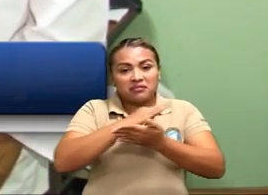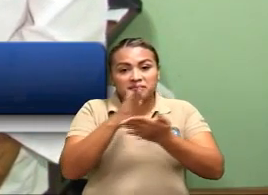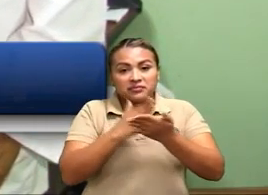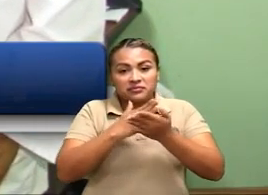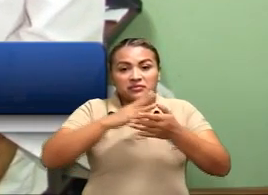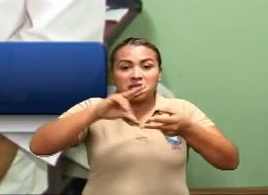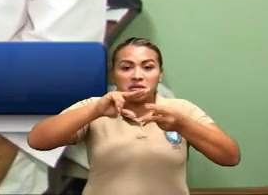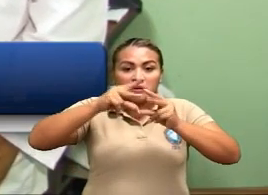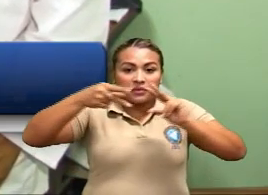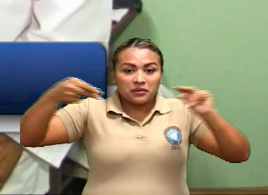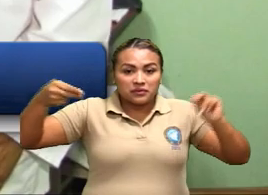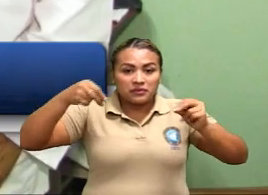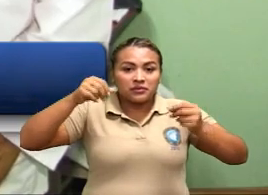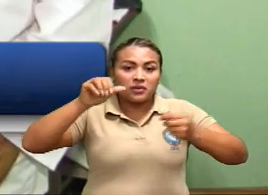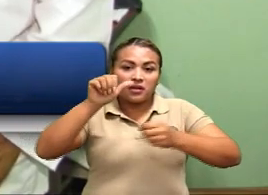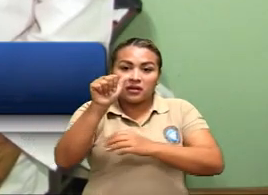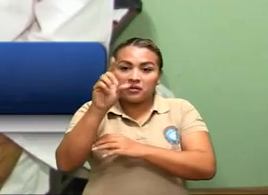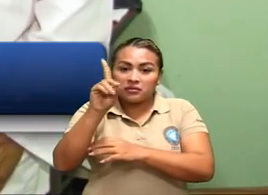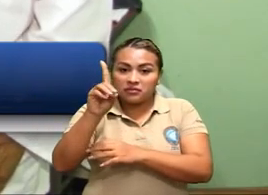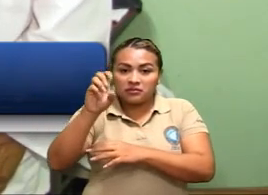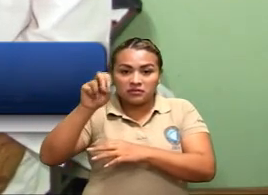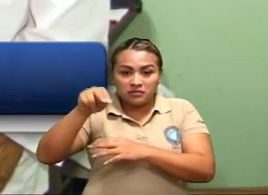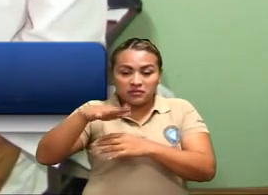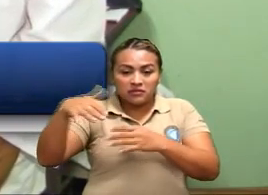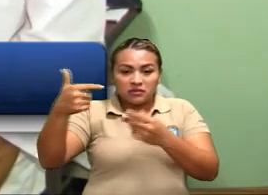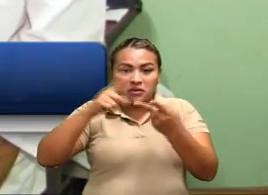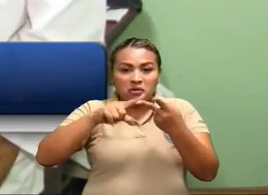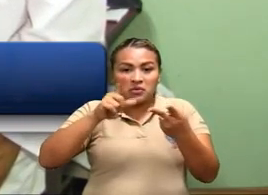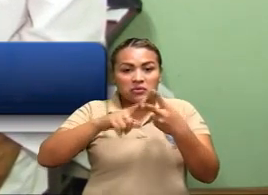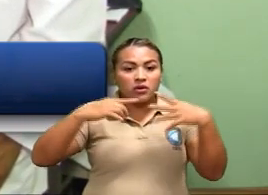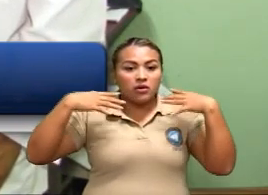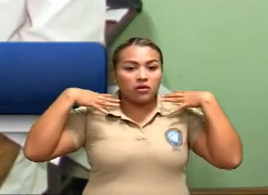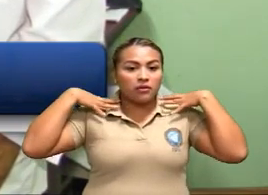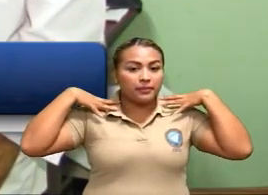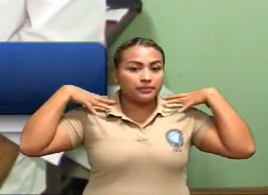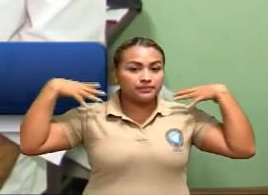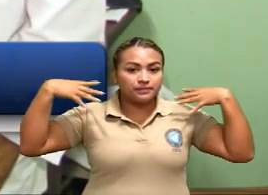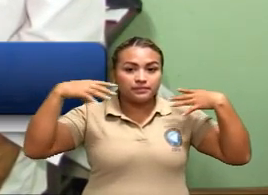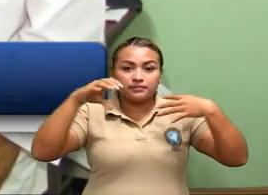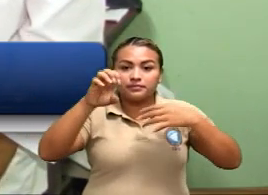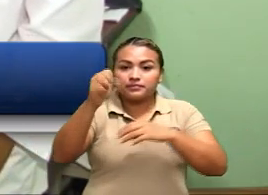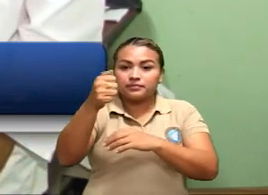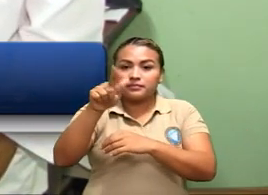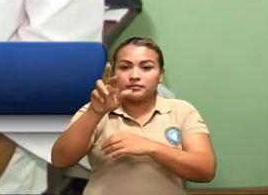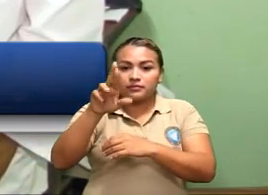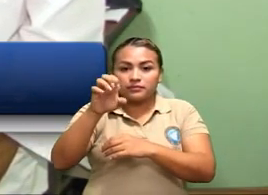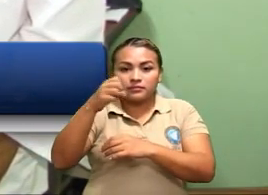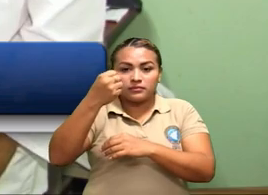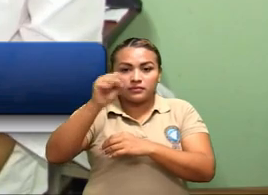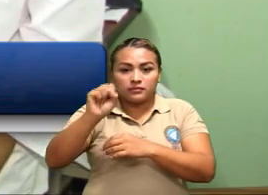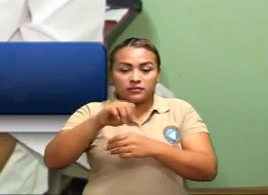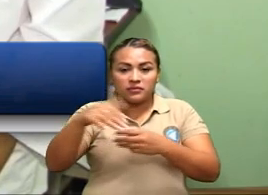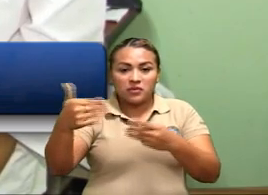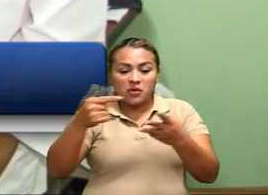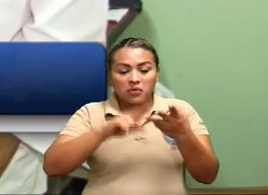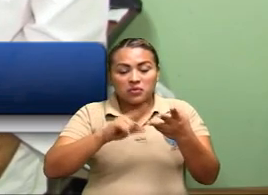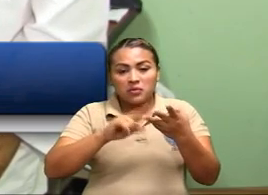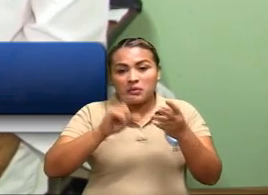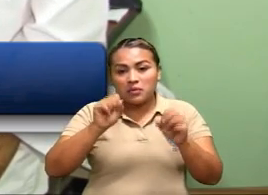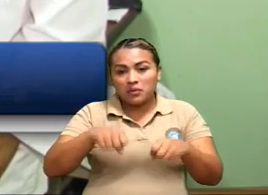factores de estrés, hay factores de alimentación, ¿verdad? ¿Y cuál es el problema hoy en día? Los malos hábitos de alimentación.